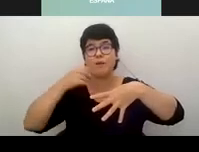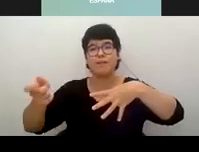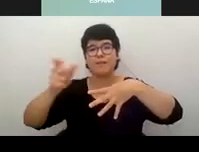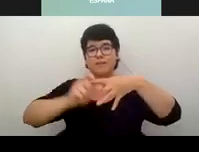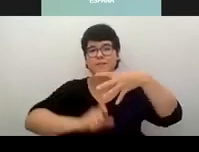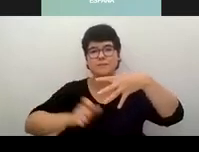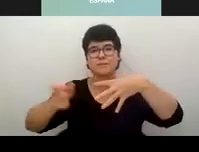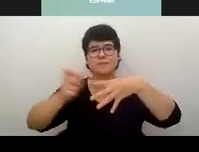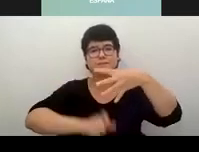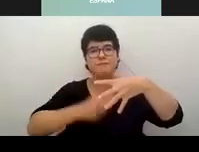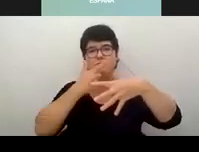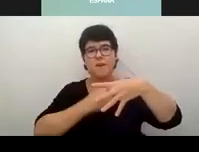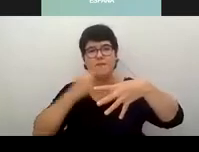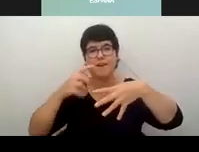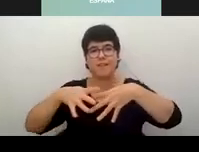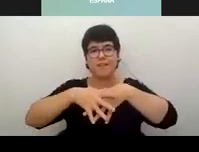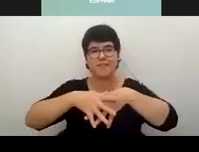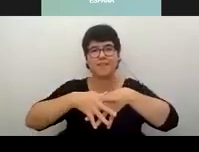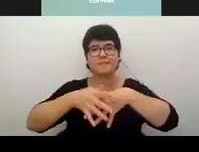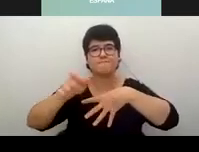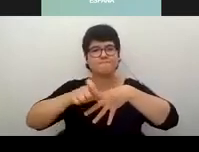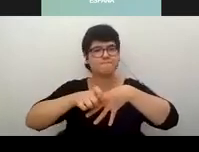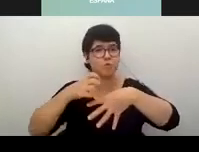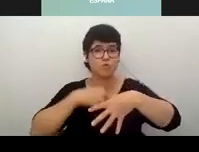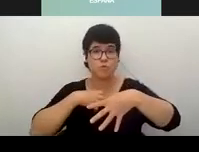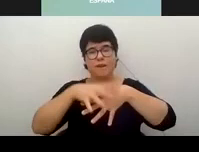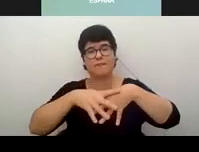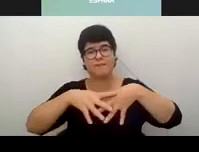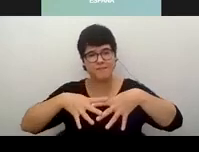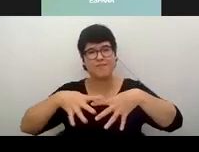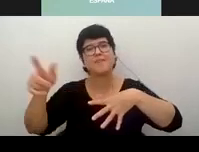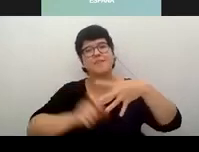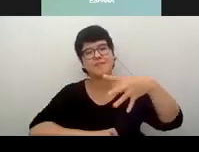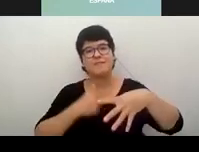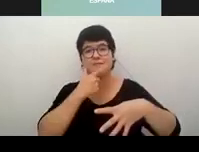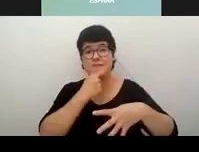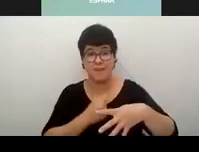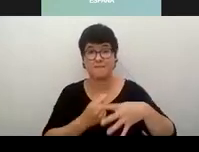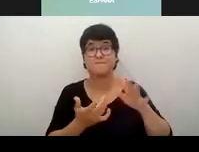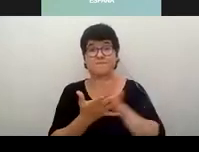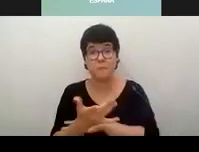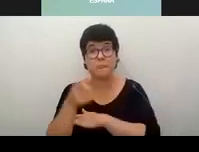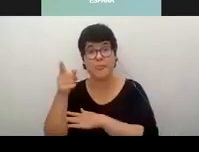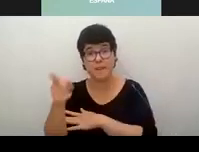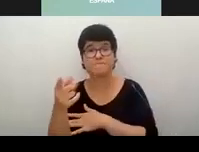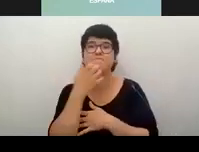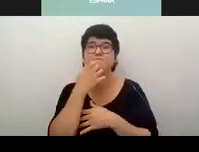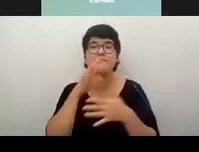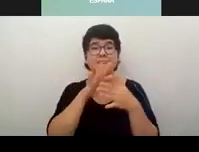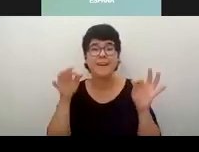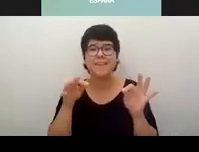bacterias, gérmenes a la sangre y producirnos alguna enfermedad nociva. Bueno, pues los ácidos grasos estos de cadena corta, el butirato, por